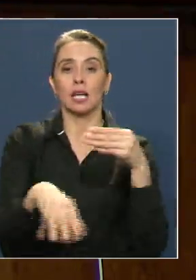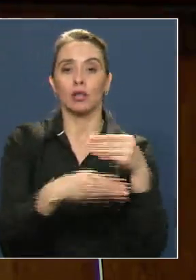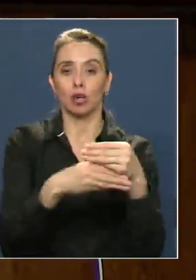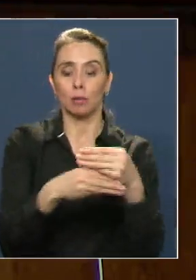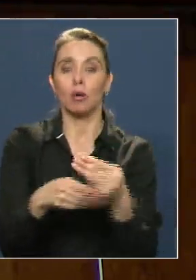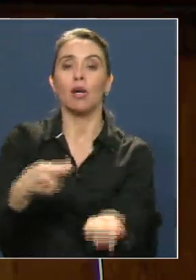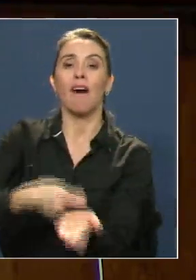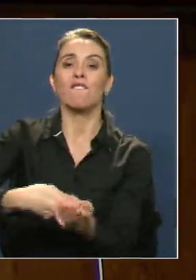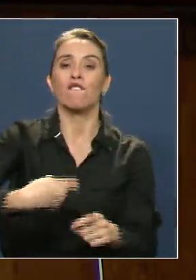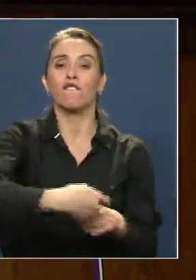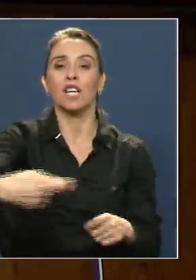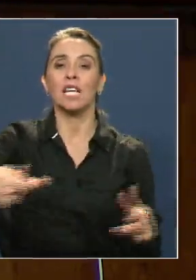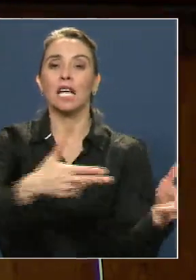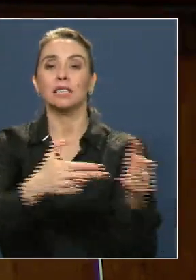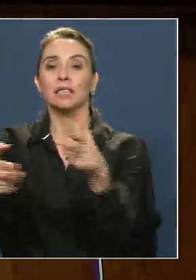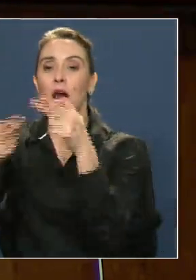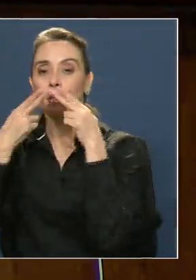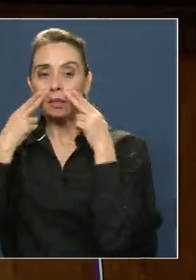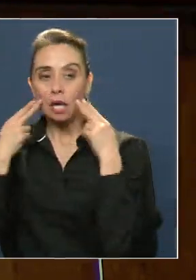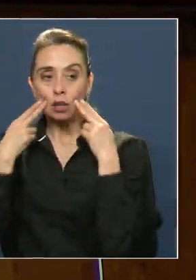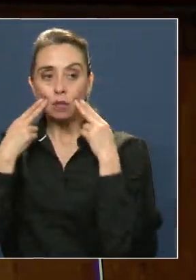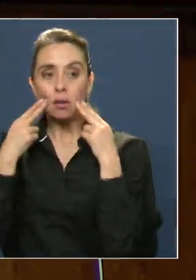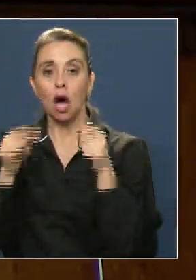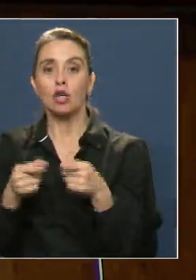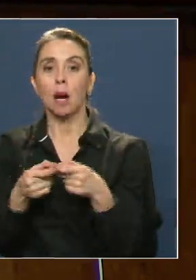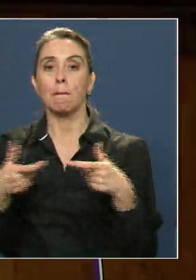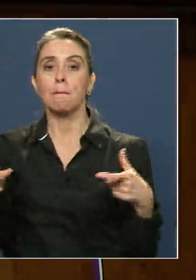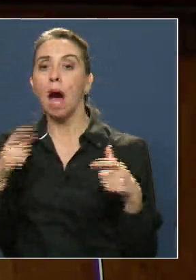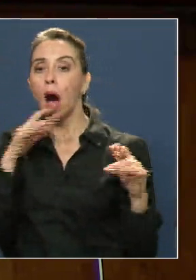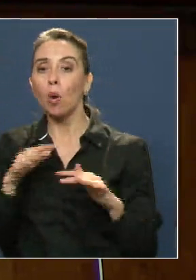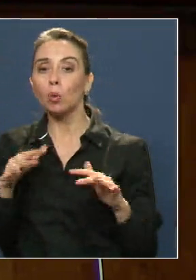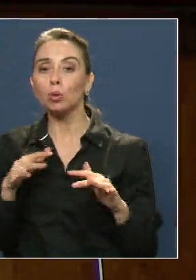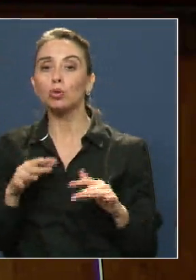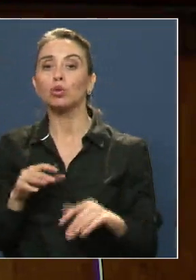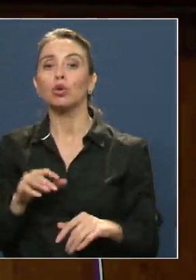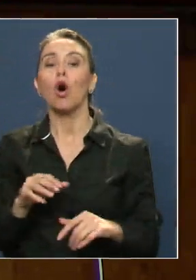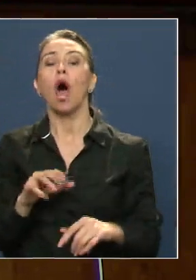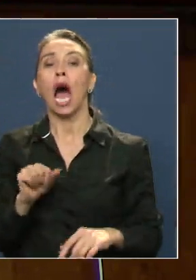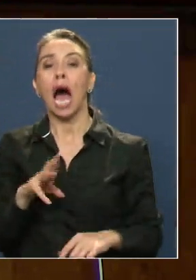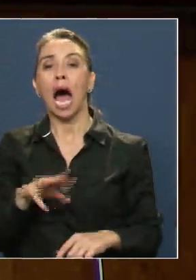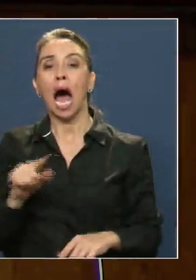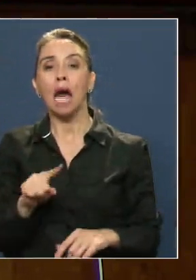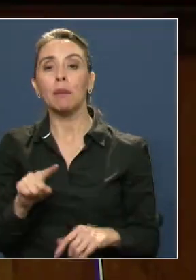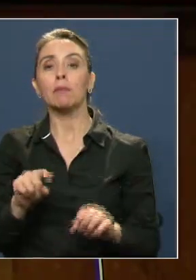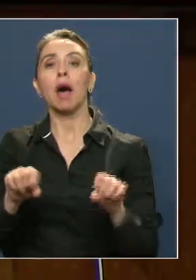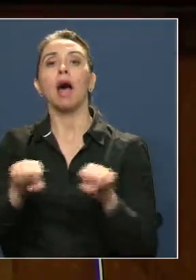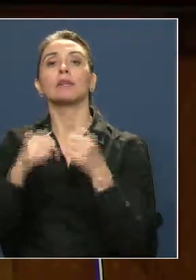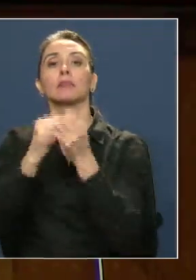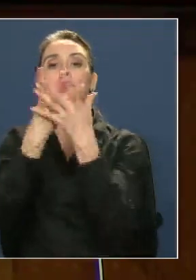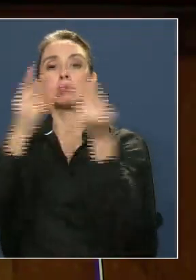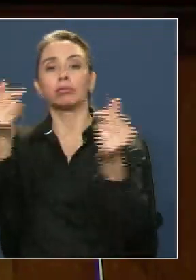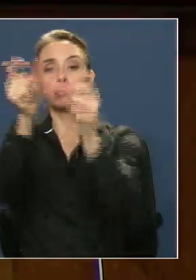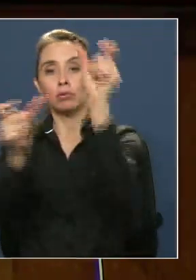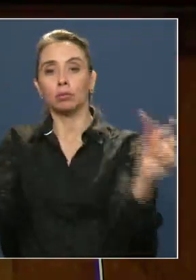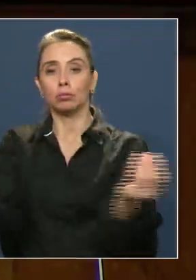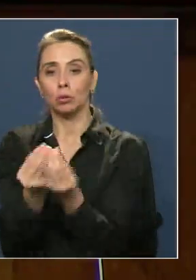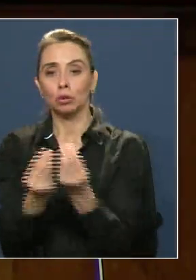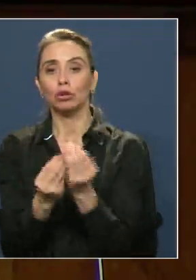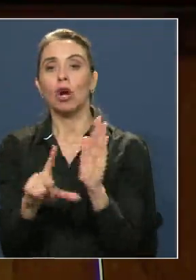al financiamiento del terrorismo y la proliferación de armas de destrucción masiva del artículo 38,